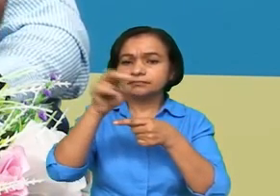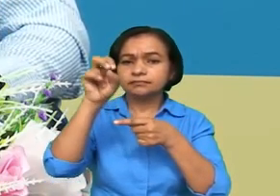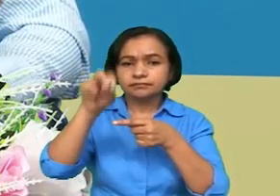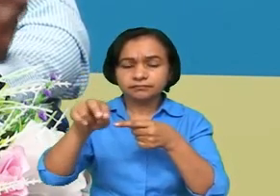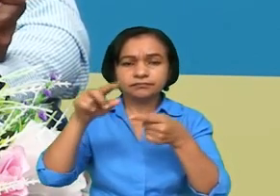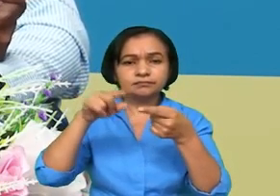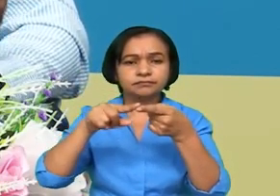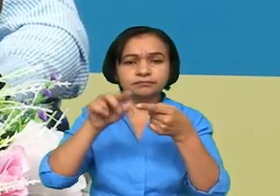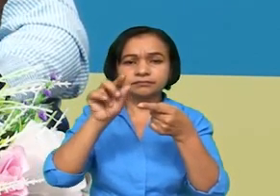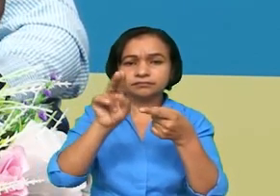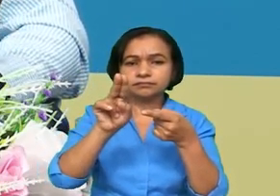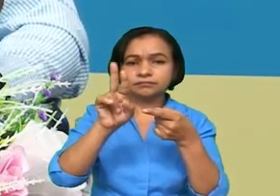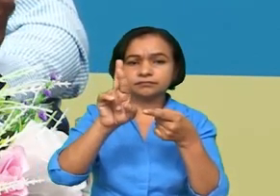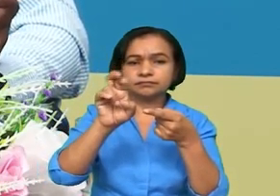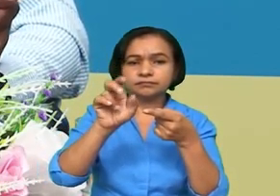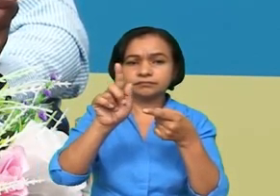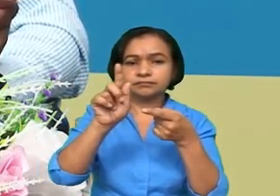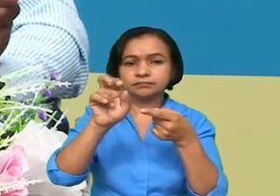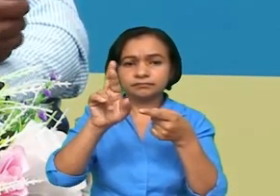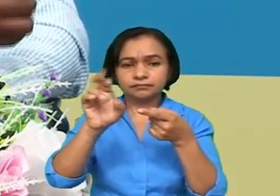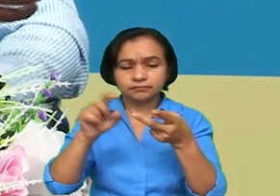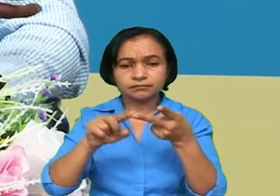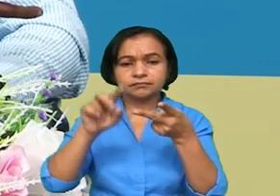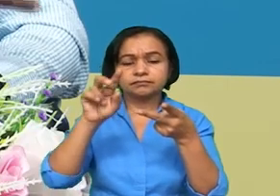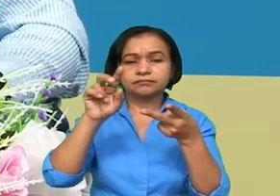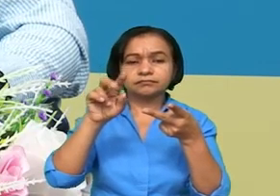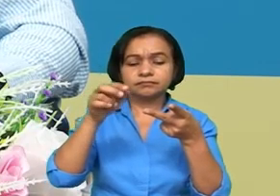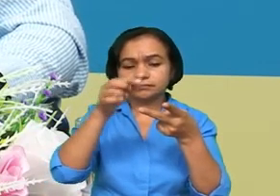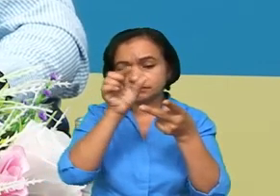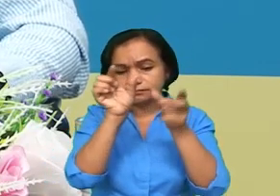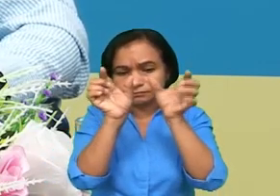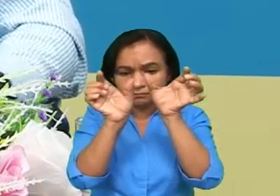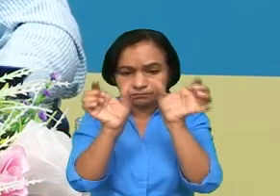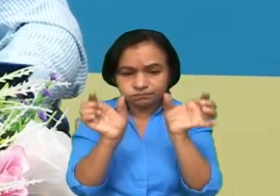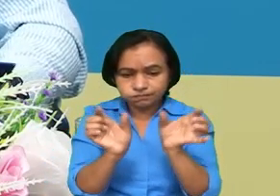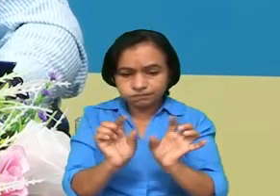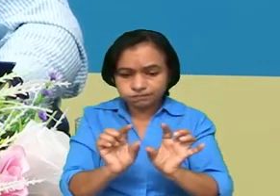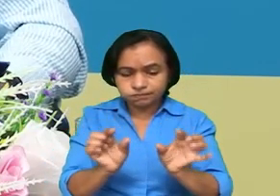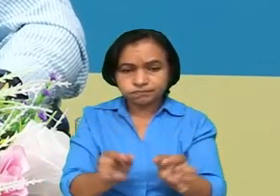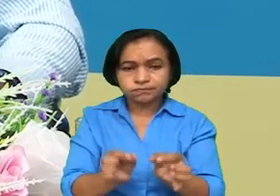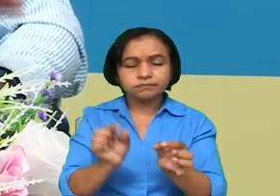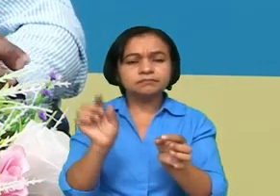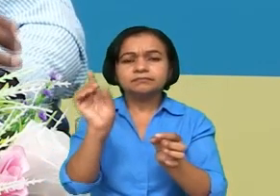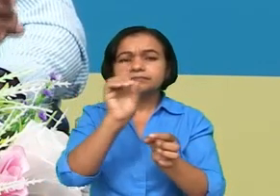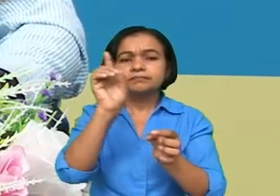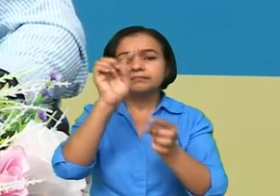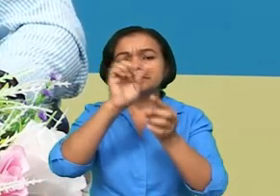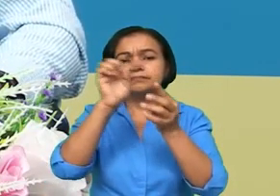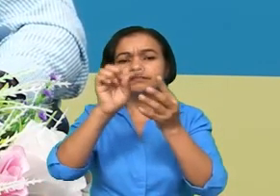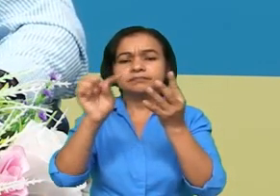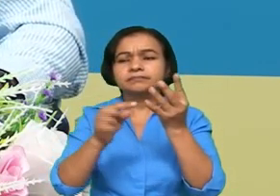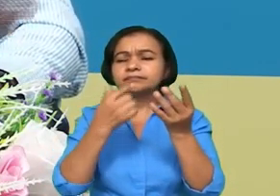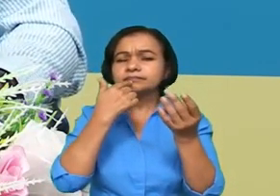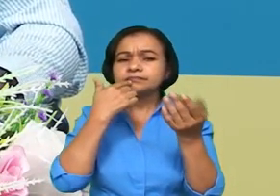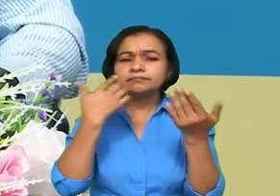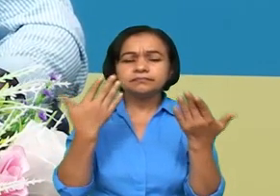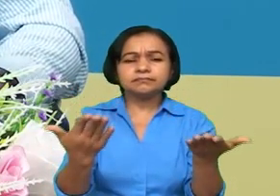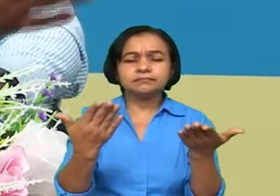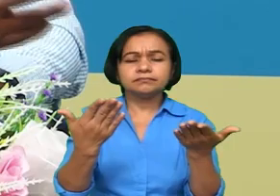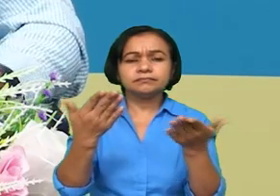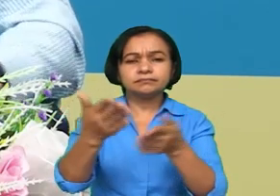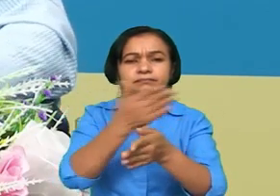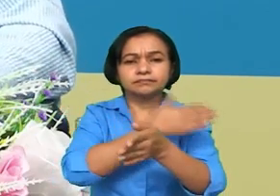los ureteres, la vejiga y la uretra. Pero ¿dónde ocurren más de estos cuatro que le mencioné? ¿Y por qué? Ya